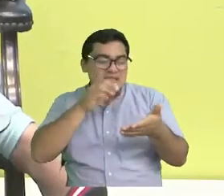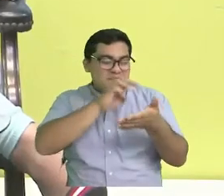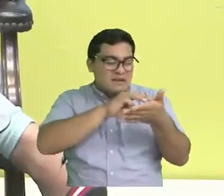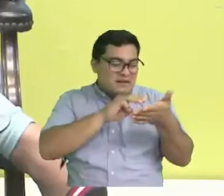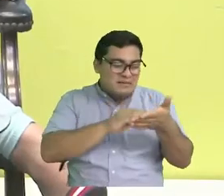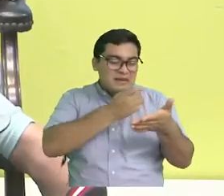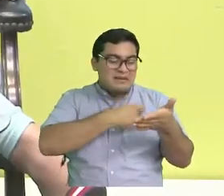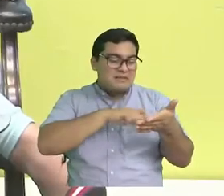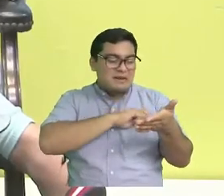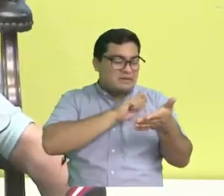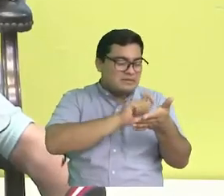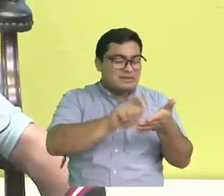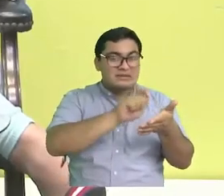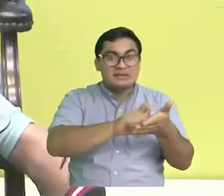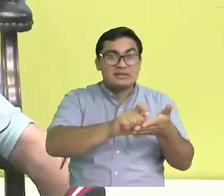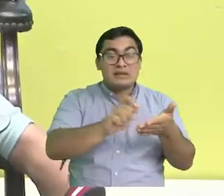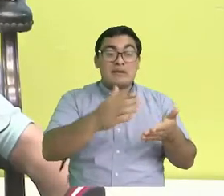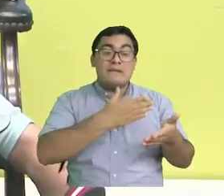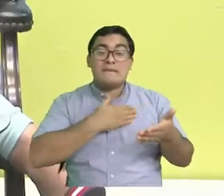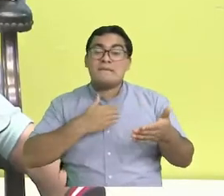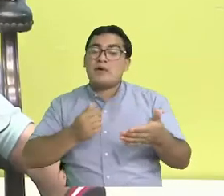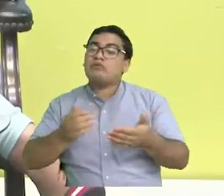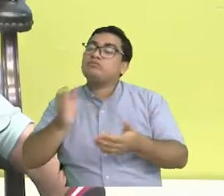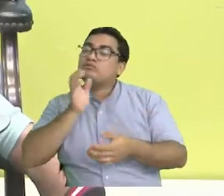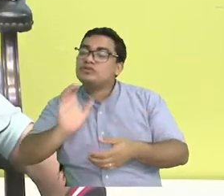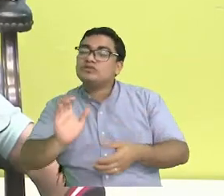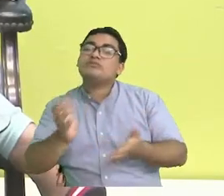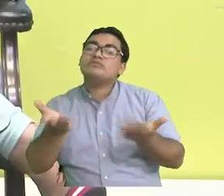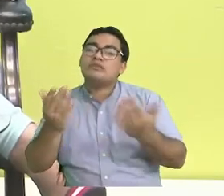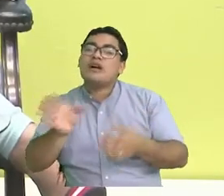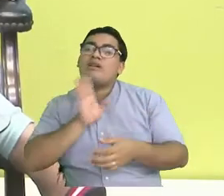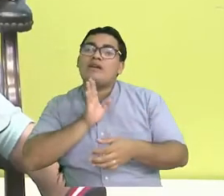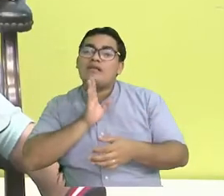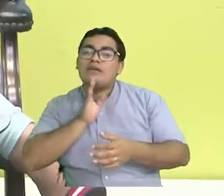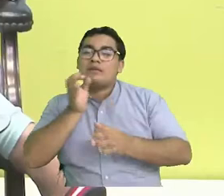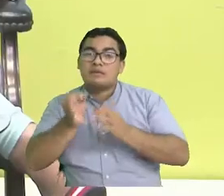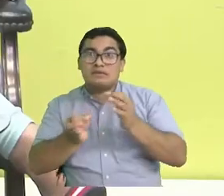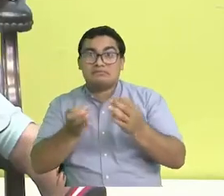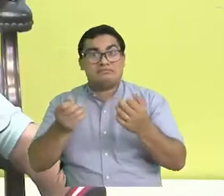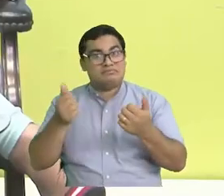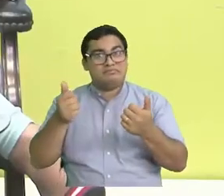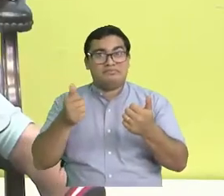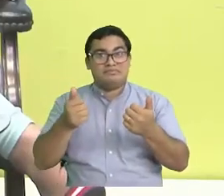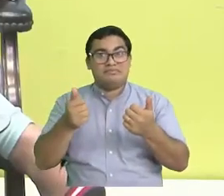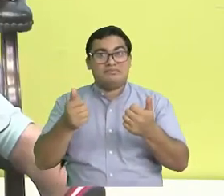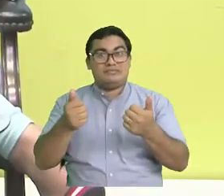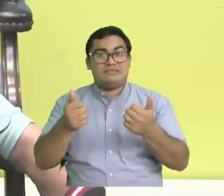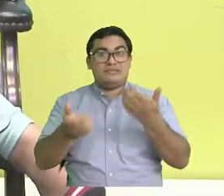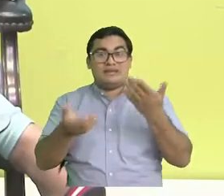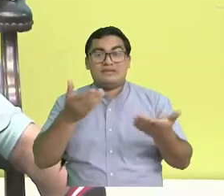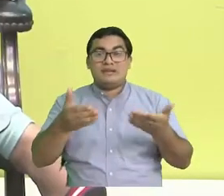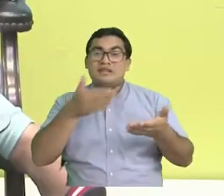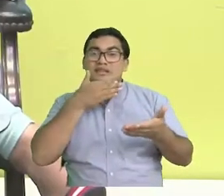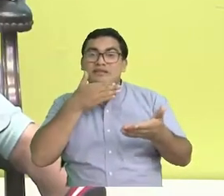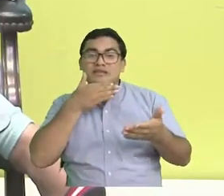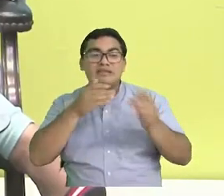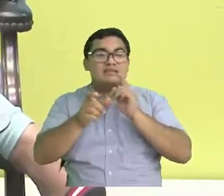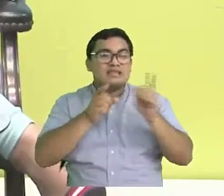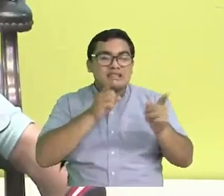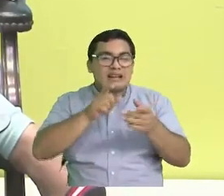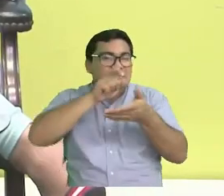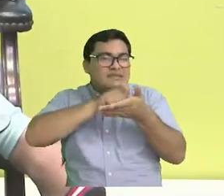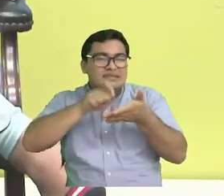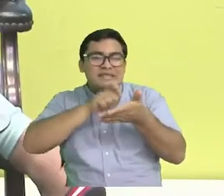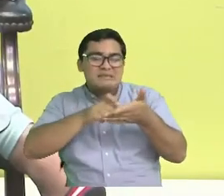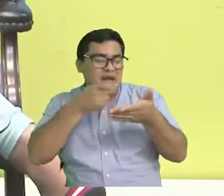desarrolla mucho mejor cuando ya le hacen evaluaciones verbales, que tiene dificultad para los test de dictado, que